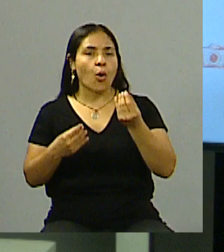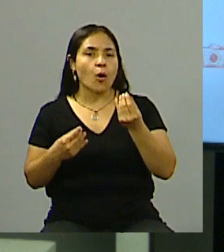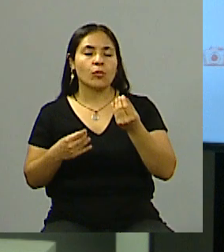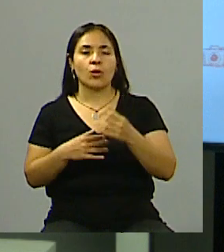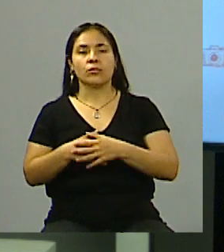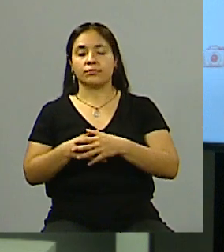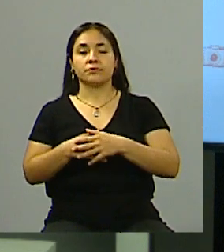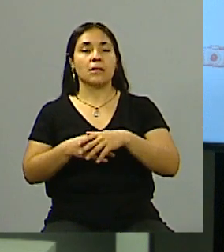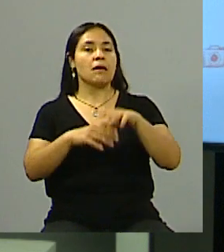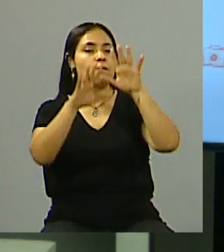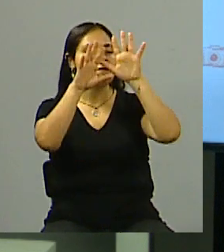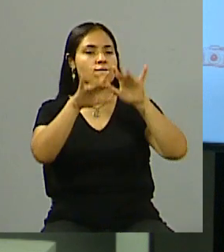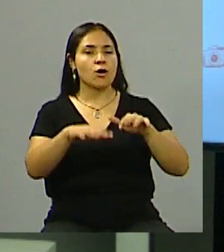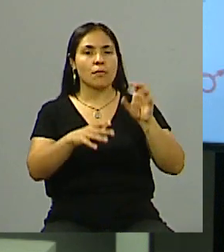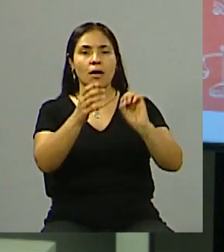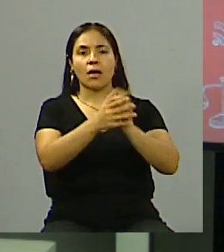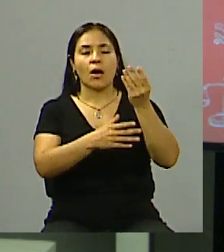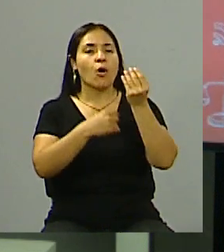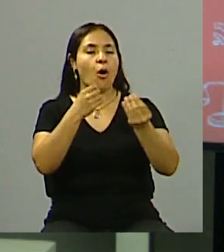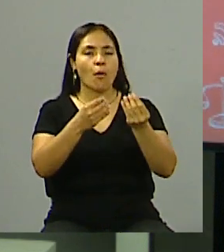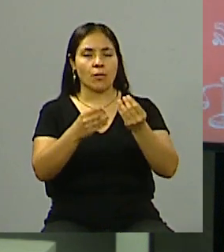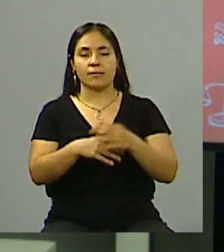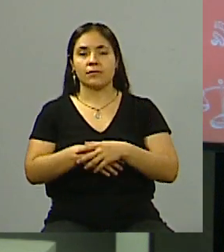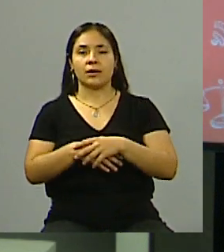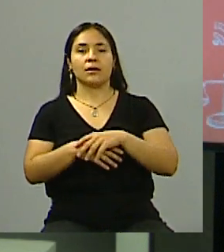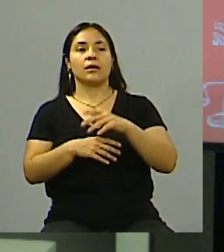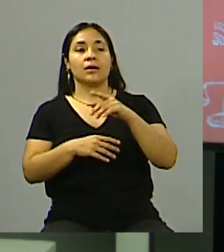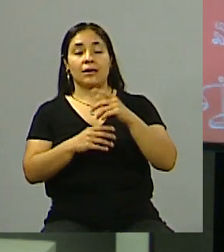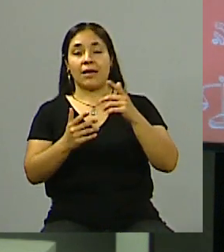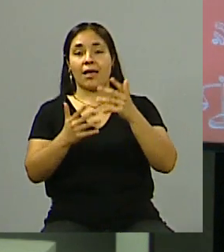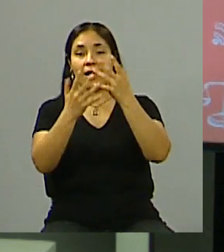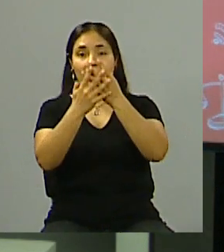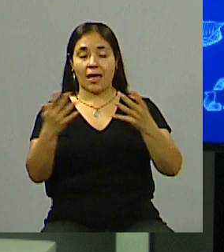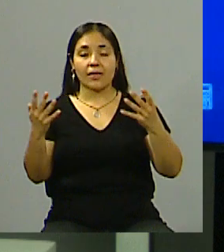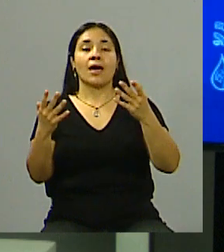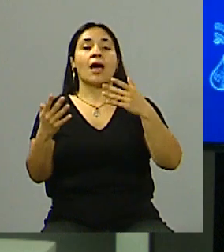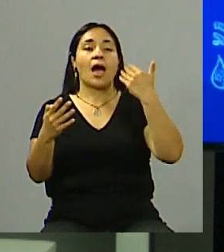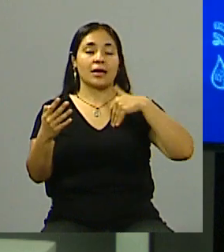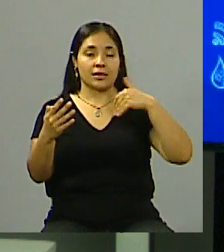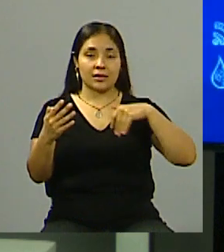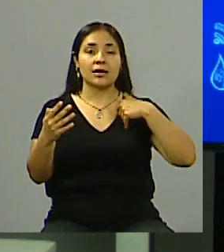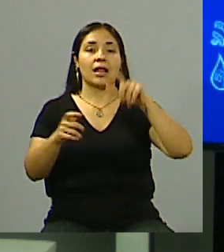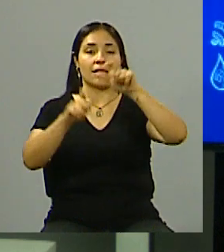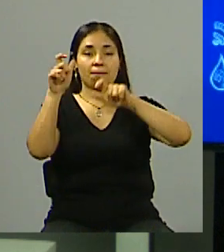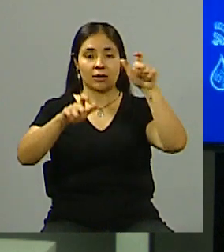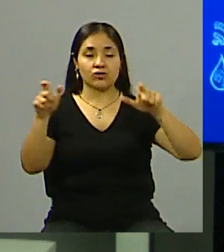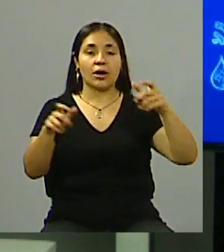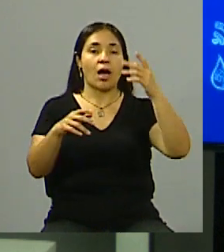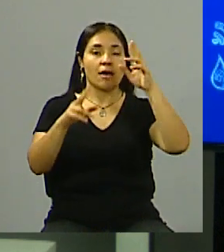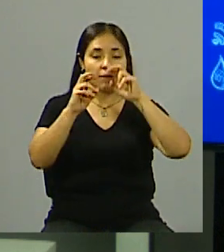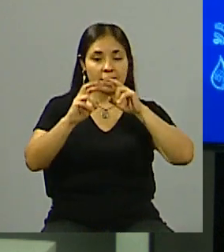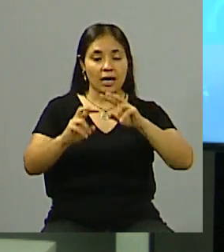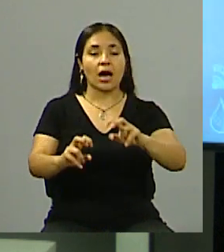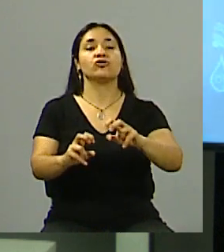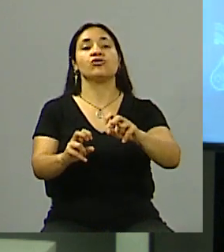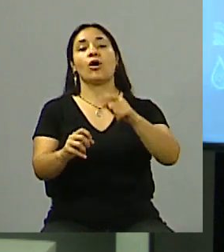adelante? Bueno, la RAICET, la Red Argentina de Investigadores e Investigadoras en Comunicación y Cultura con enfoque de derechos,